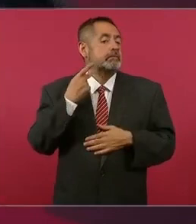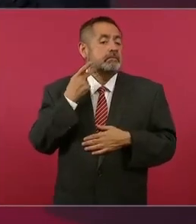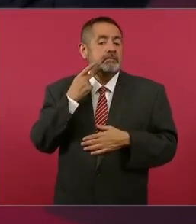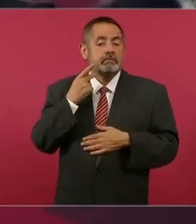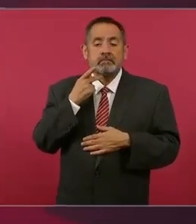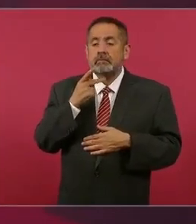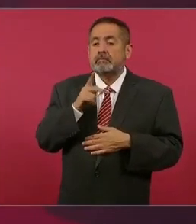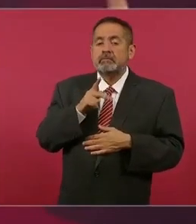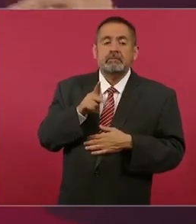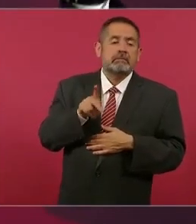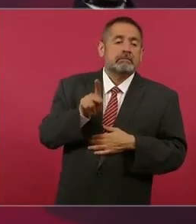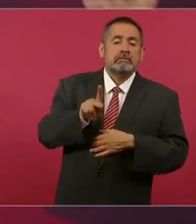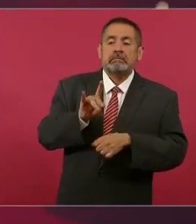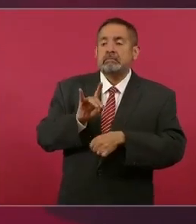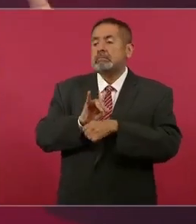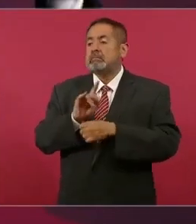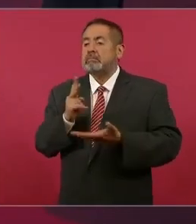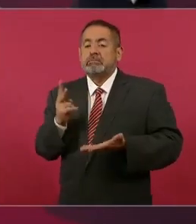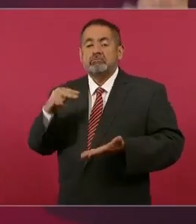aparecen, ¿no?,